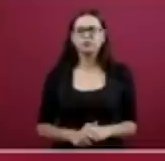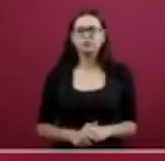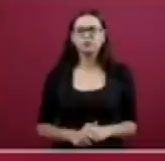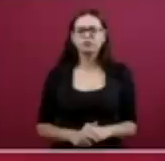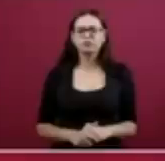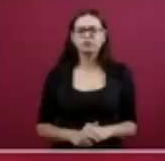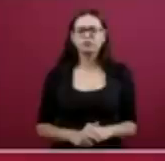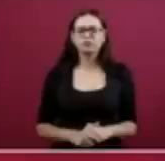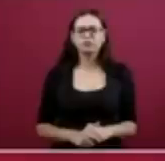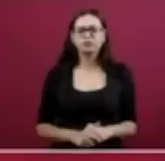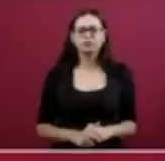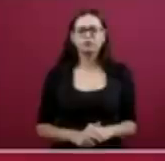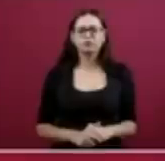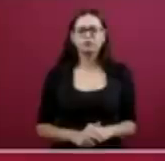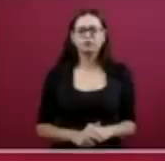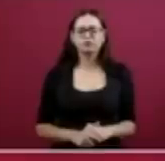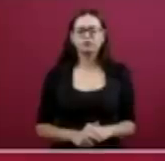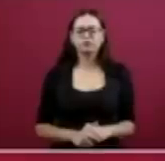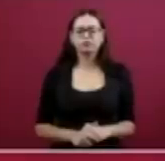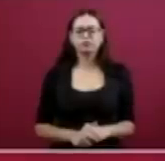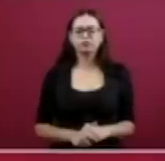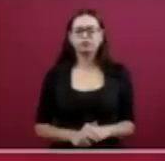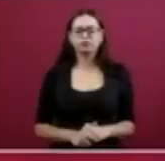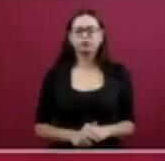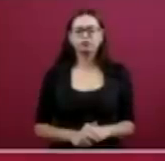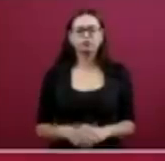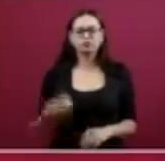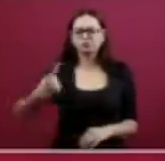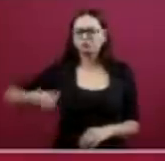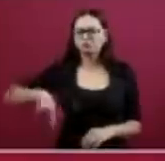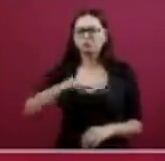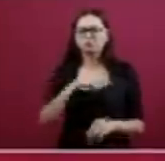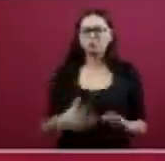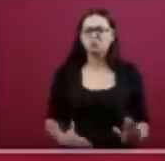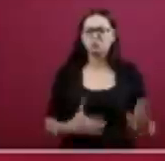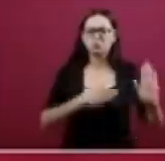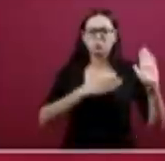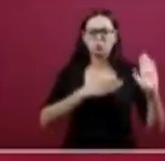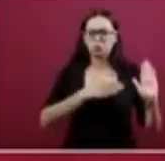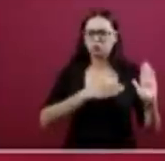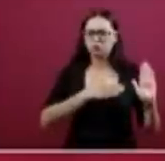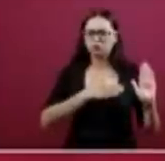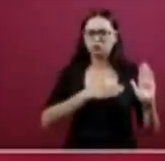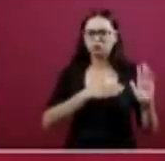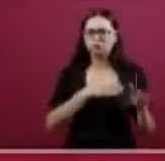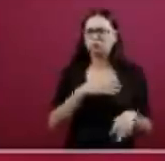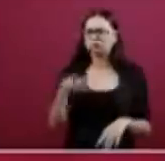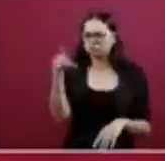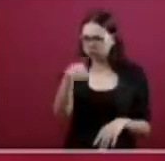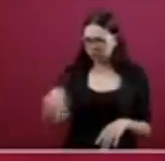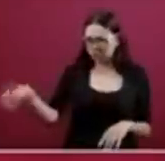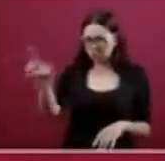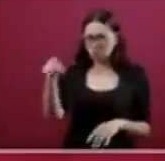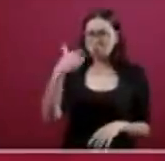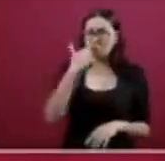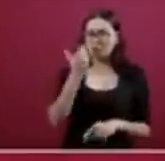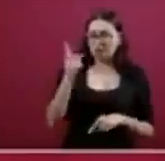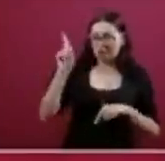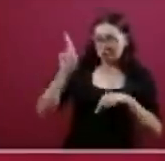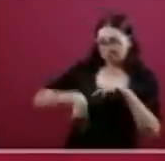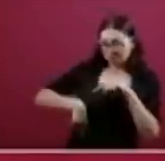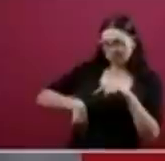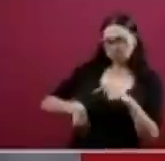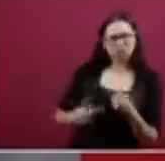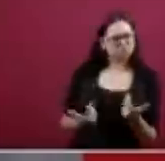vamos a mantener nuestro compromiso de someternos a la revocación del mandato. ¿Cada